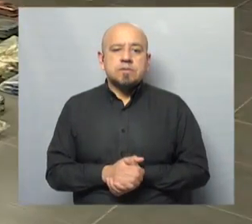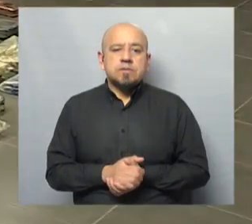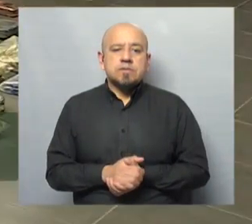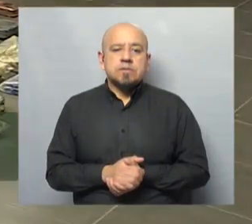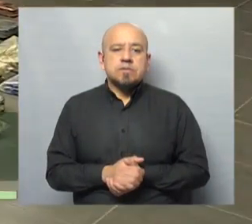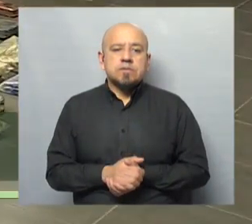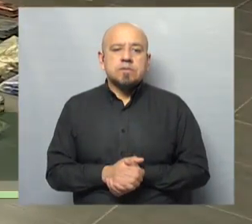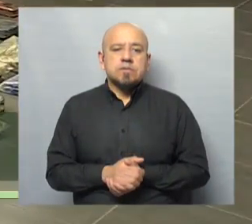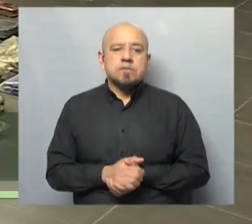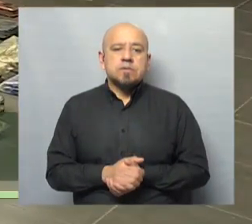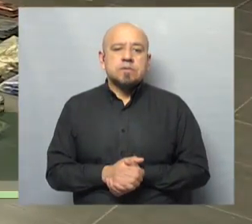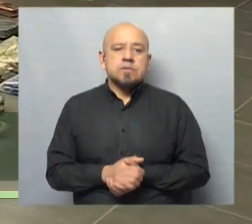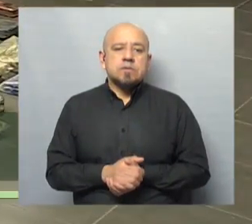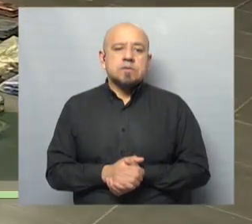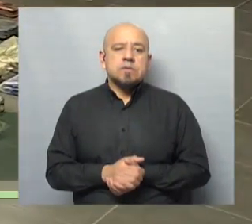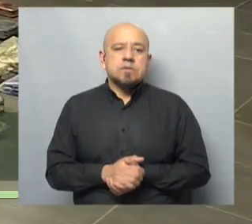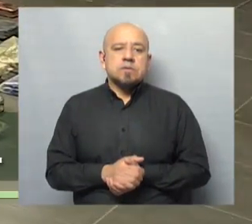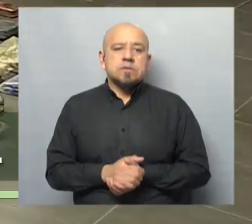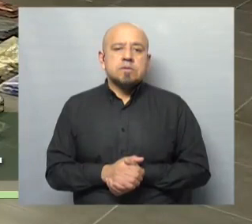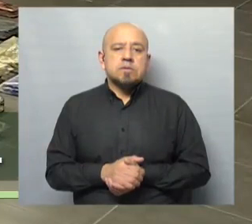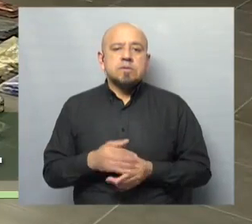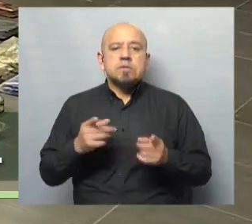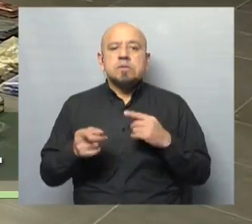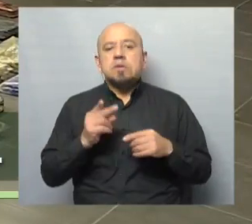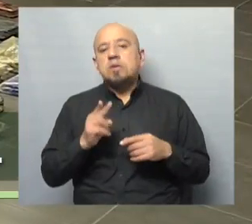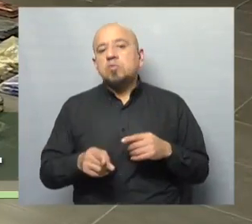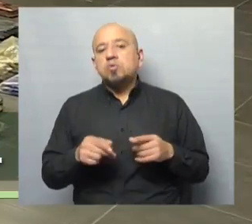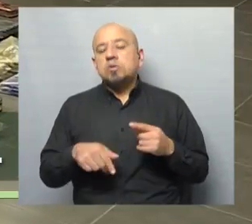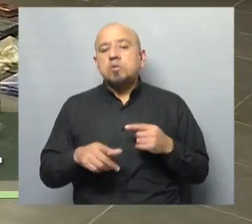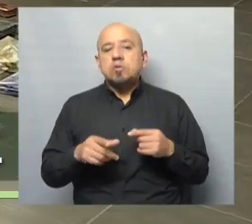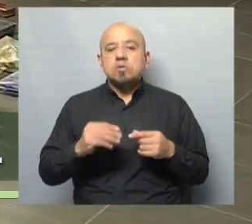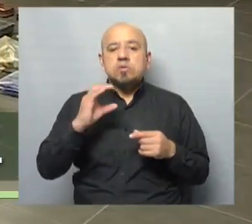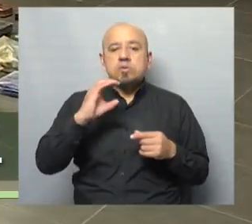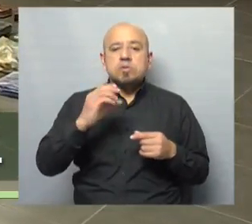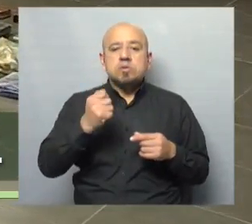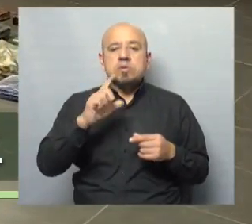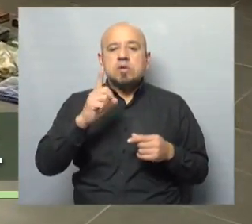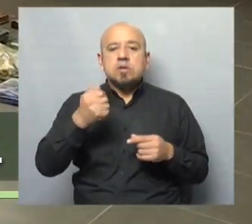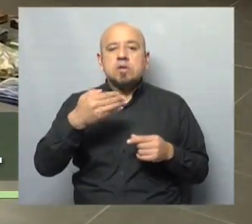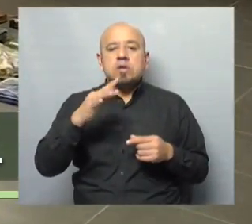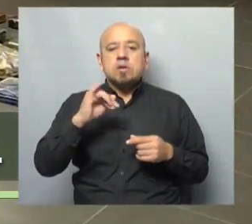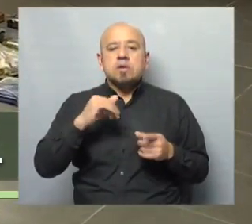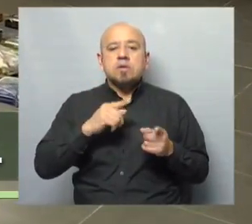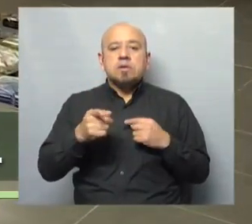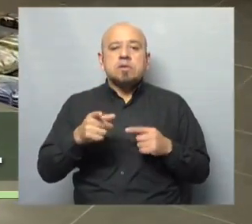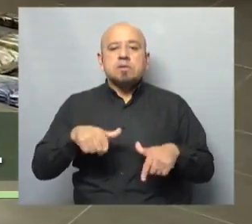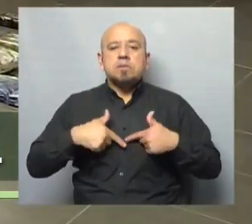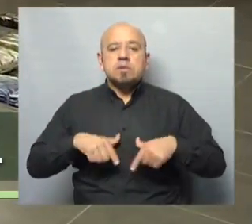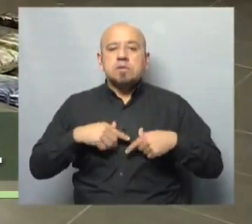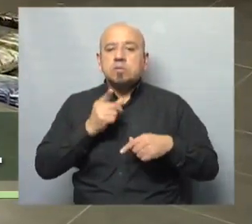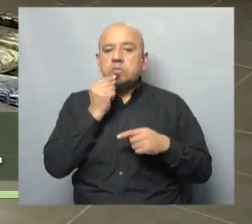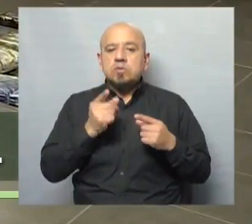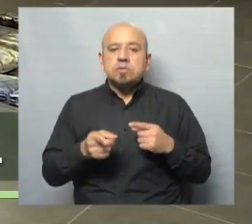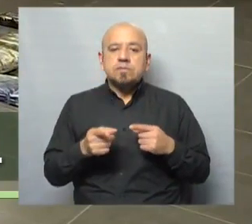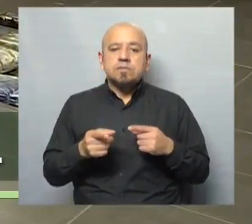bien compañeros como decíamos la renuncia que hubo en la jornada y fue la de calabria director del ministerio del interior y como le decíamos